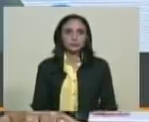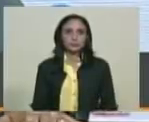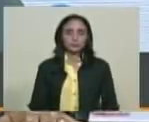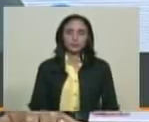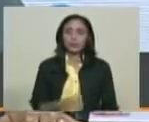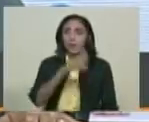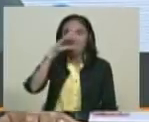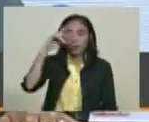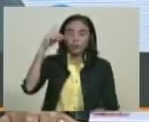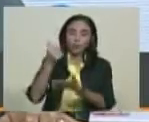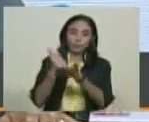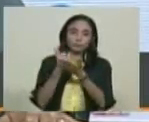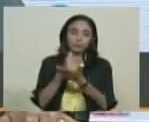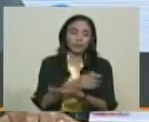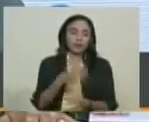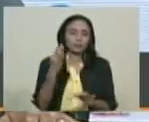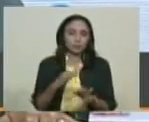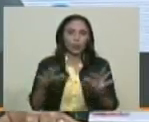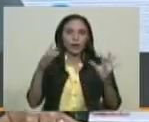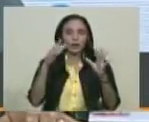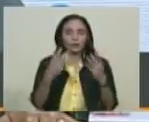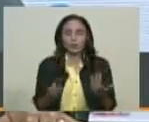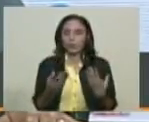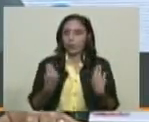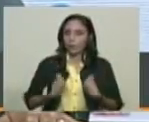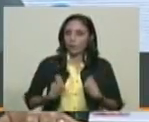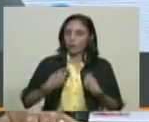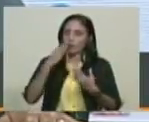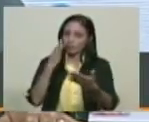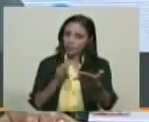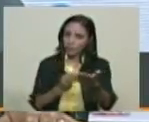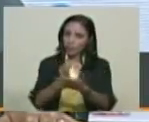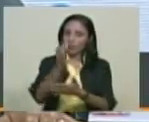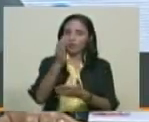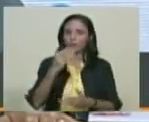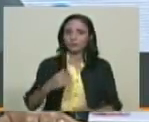Verdaderamente Dios nos concedió seguir viviendo.